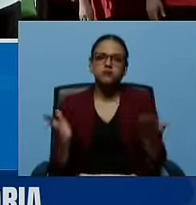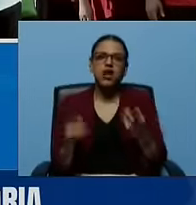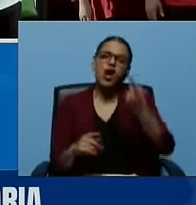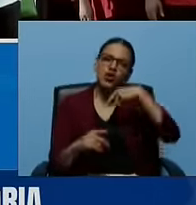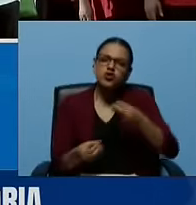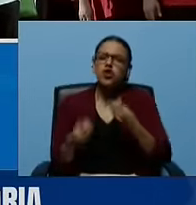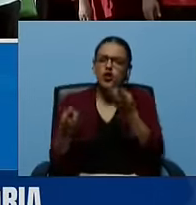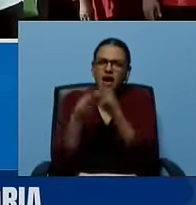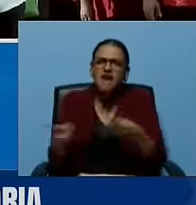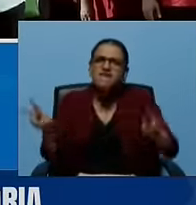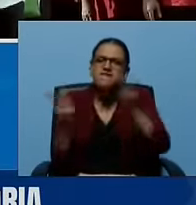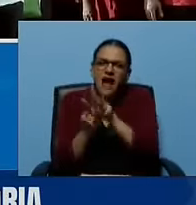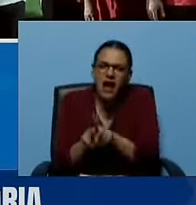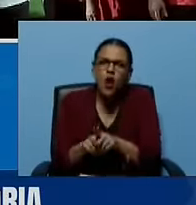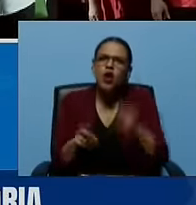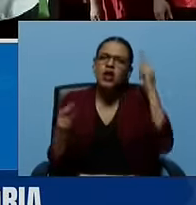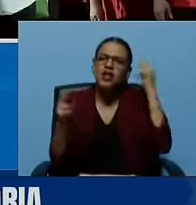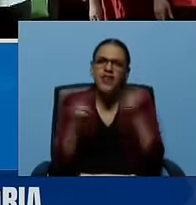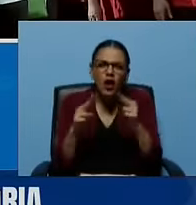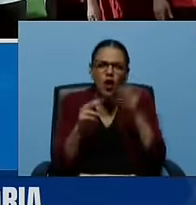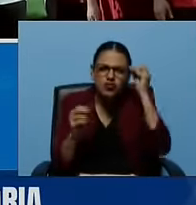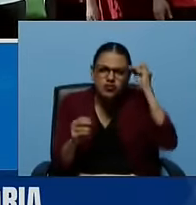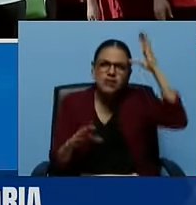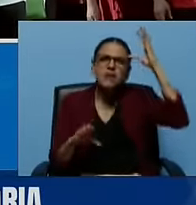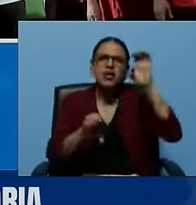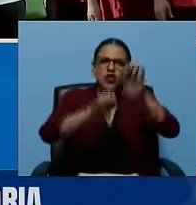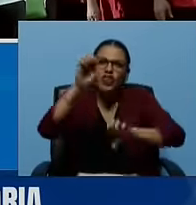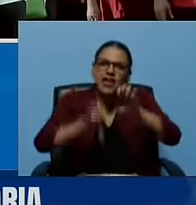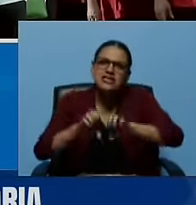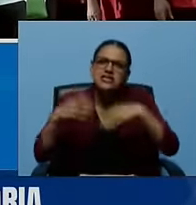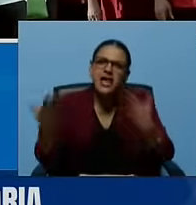llenar de valores, de conocimiento, de ciencia,